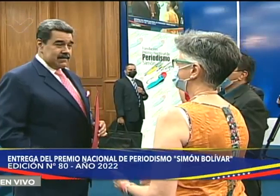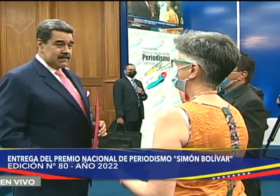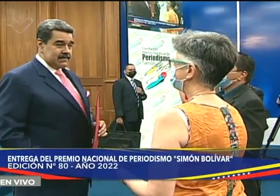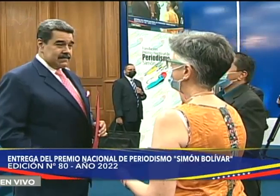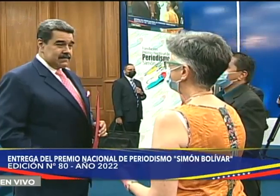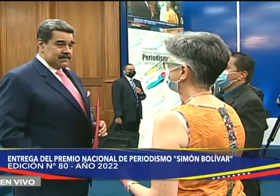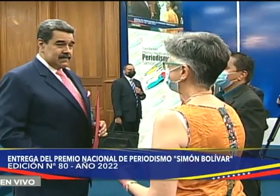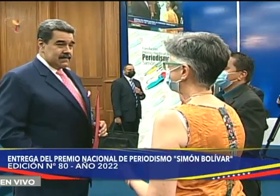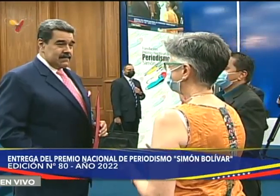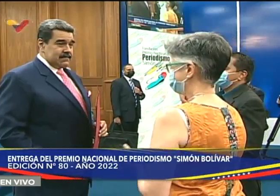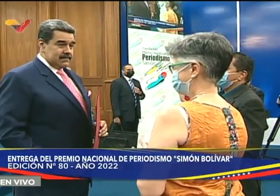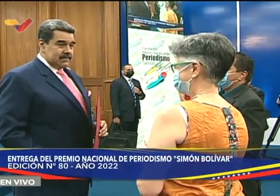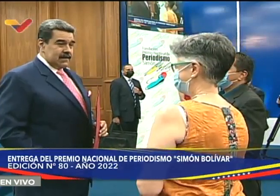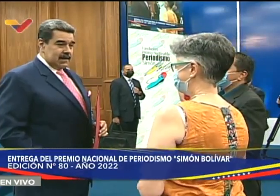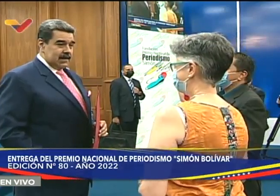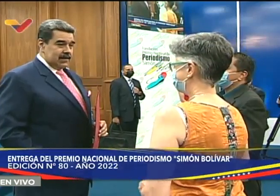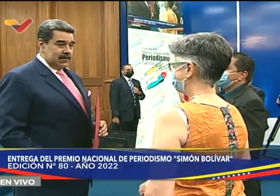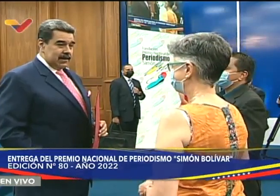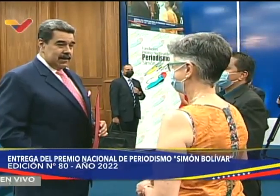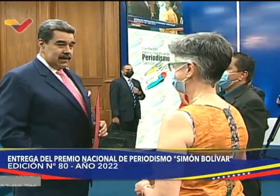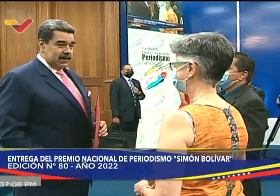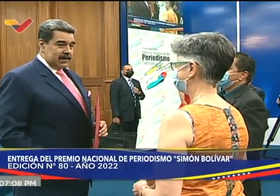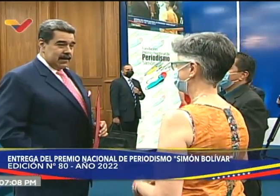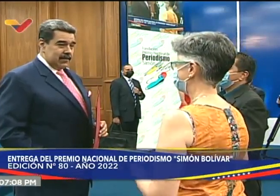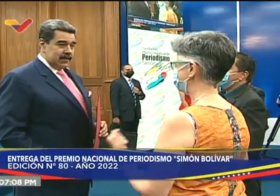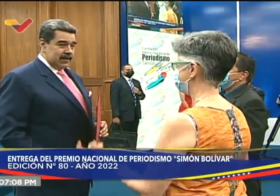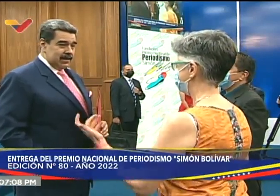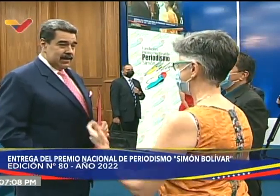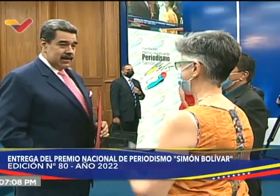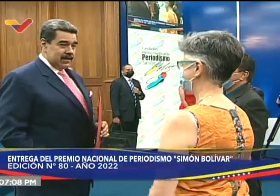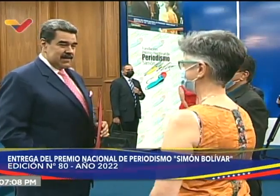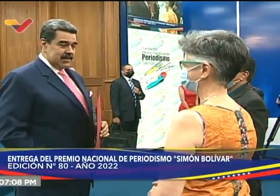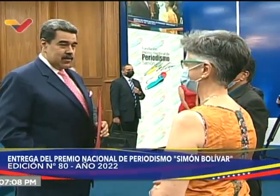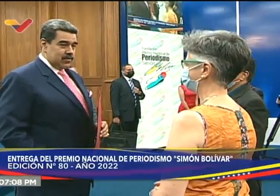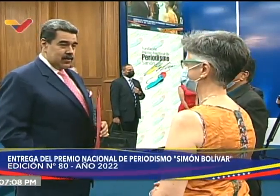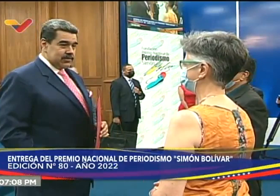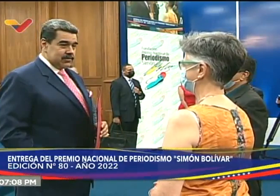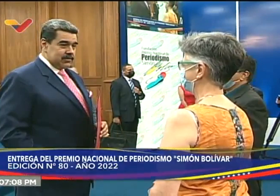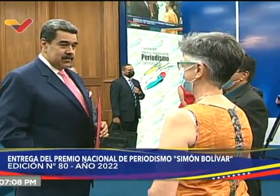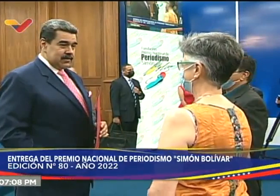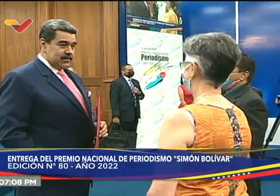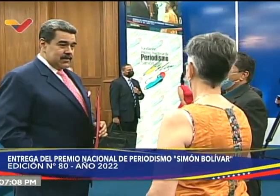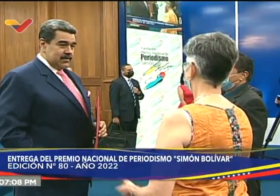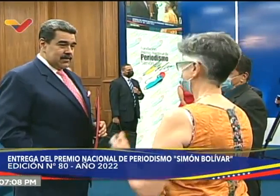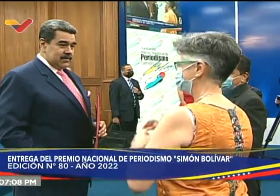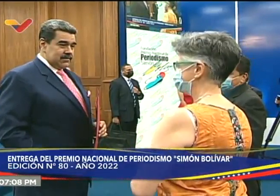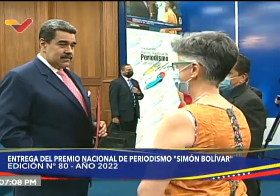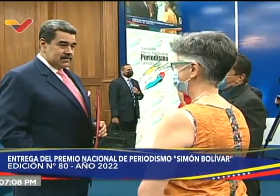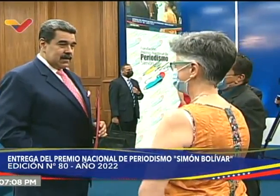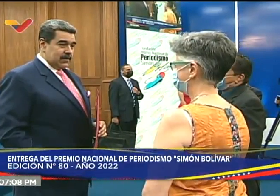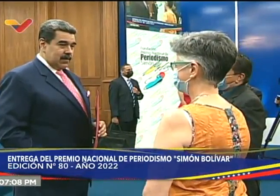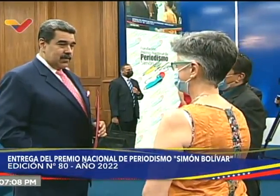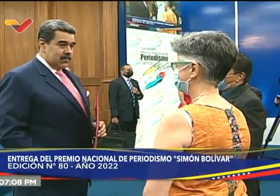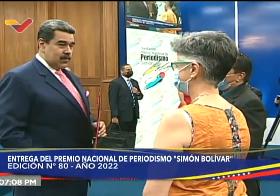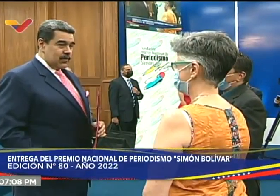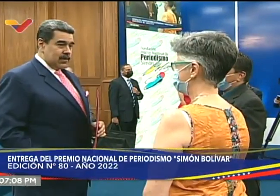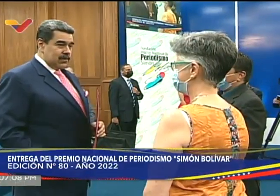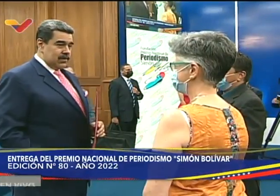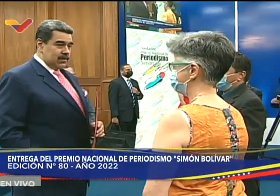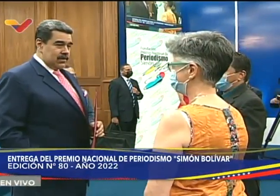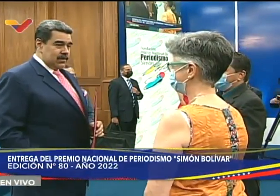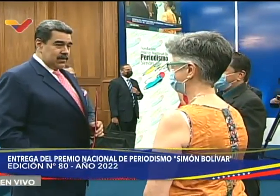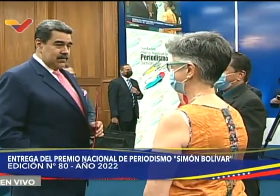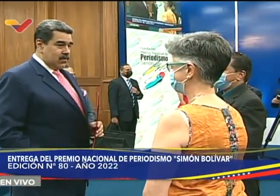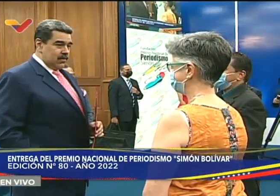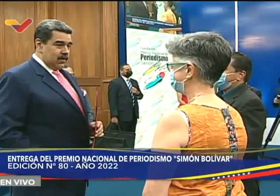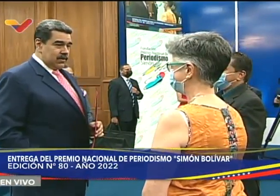del comandante eterno Hugo Chávez, y que se da a conocer a través de la propia voz de los niños y niñas que han vivido esta experiencia de inclusión social,